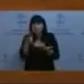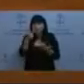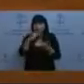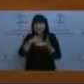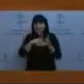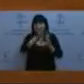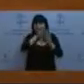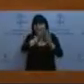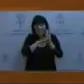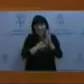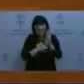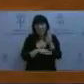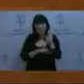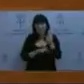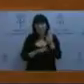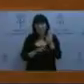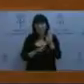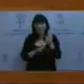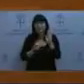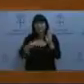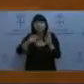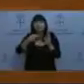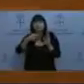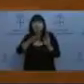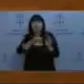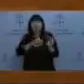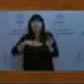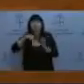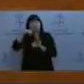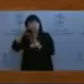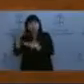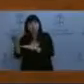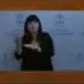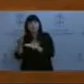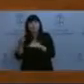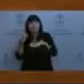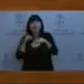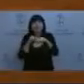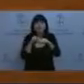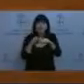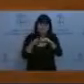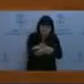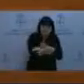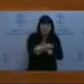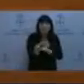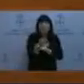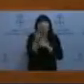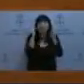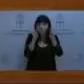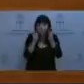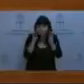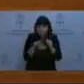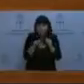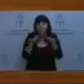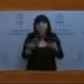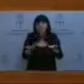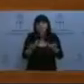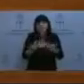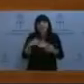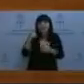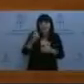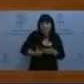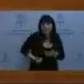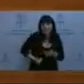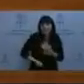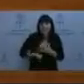ranking Y donde se invierte en formación Es todo el círculo virtuoso turístico El trabajador cobra más Se genera más riqueza Se genera más empleo Se genera un